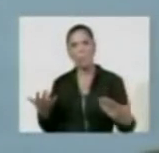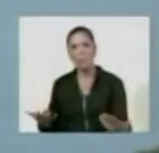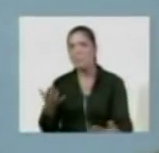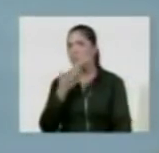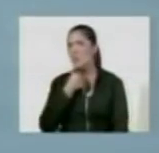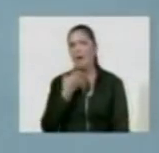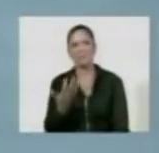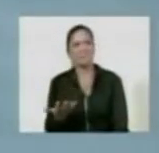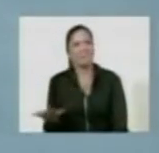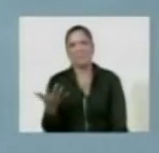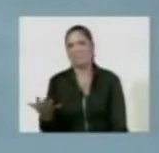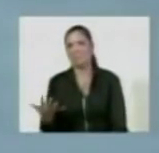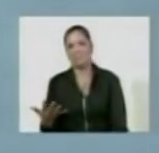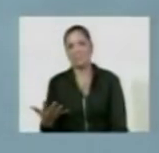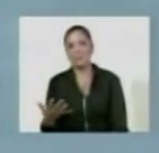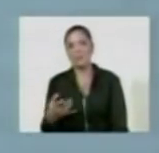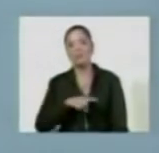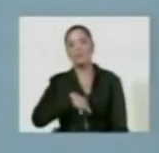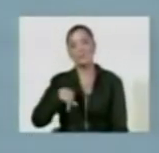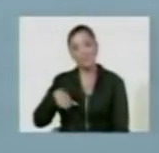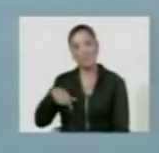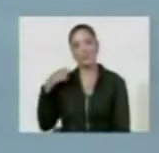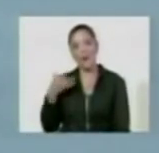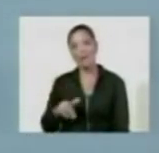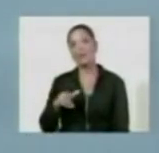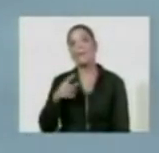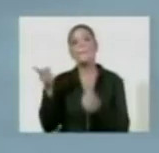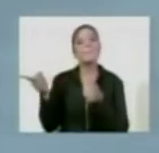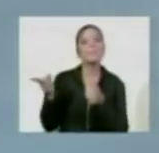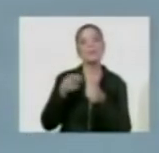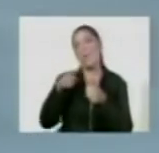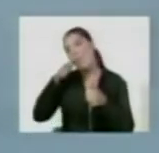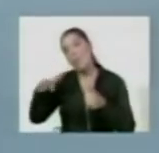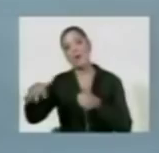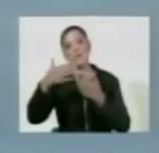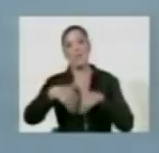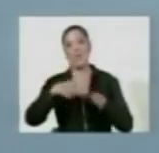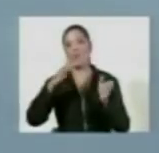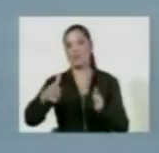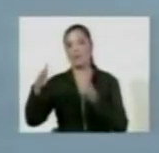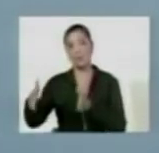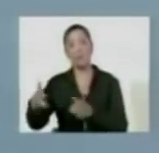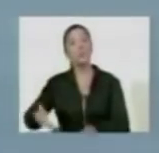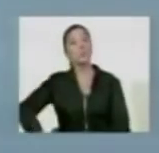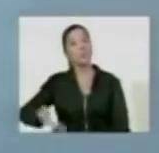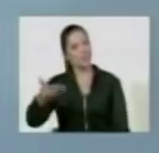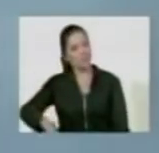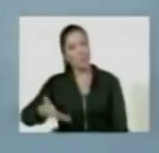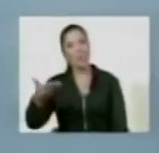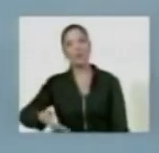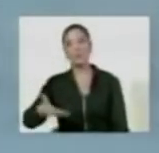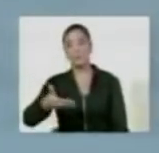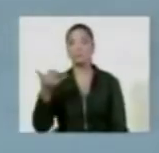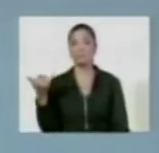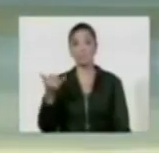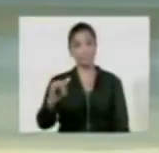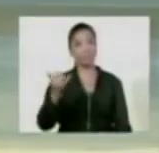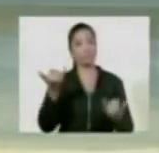sentido sin que nosotros podamos tener el pueblo organizado. Es por ello la importancia de contar